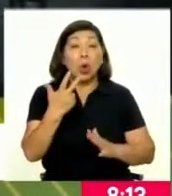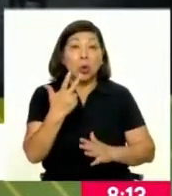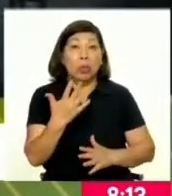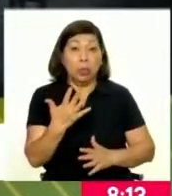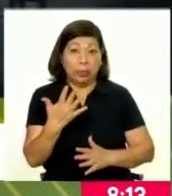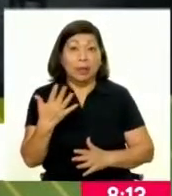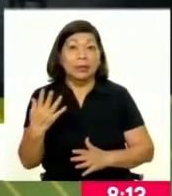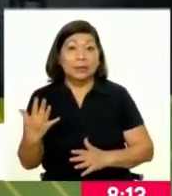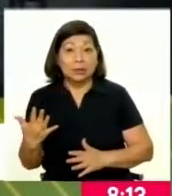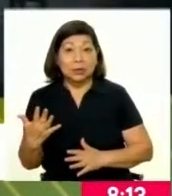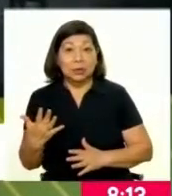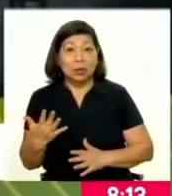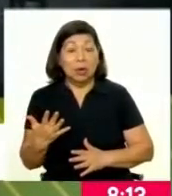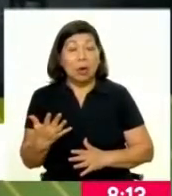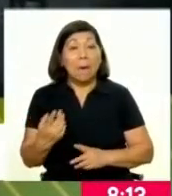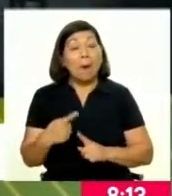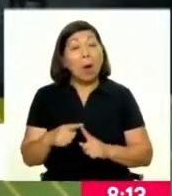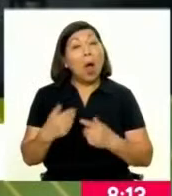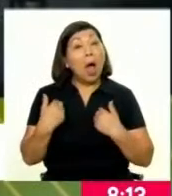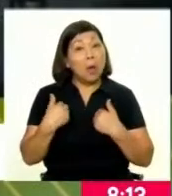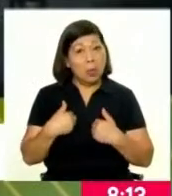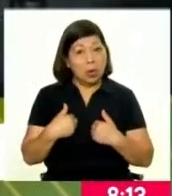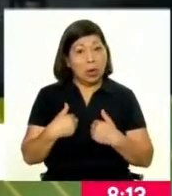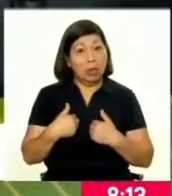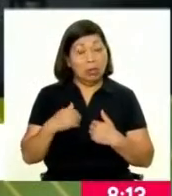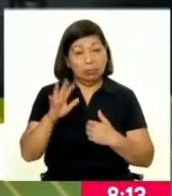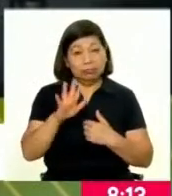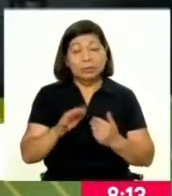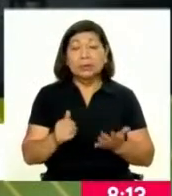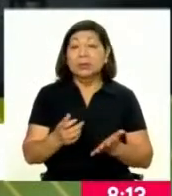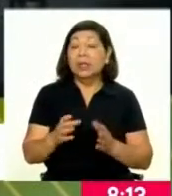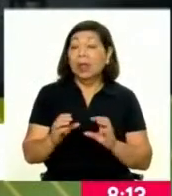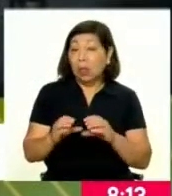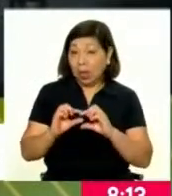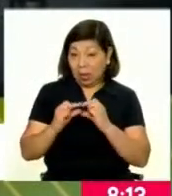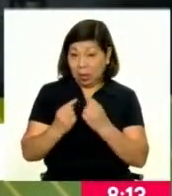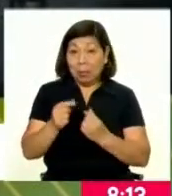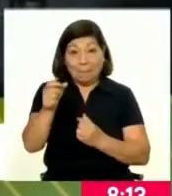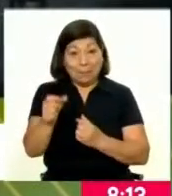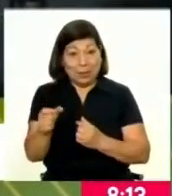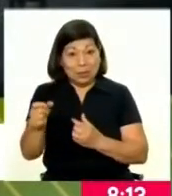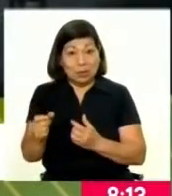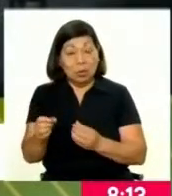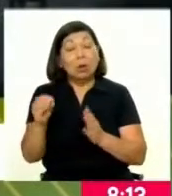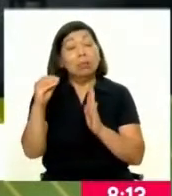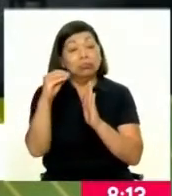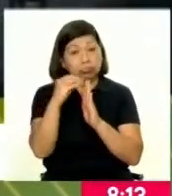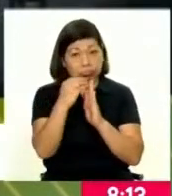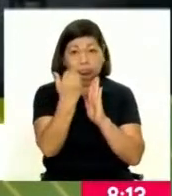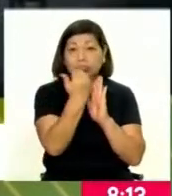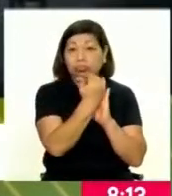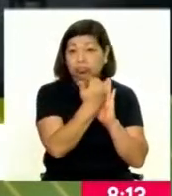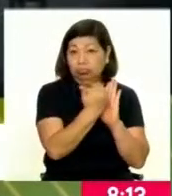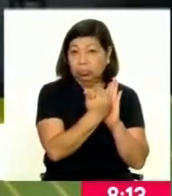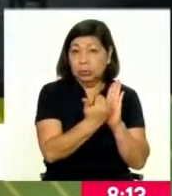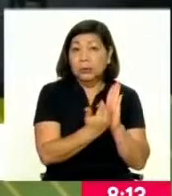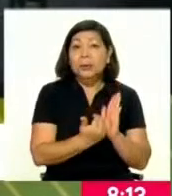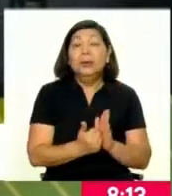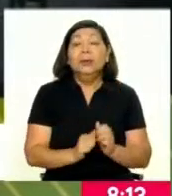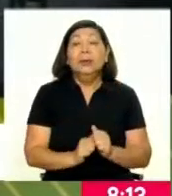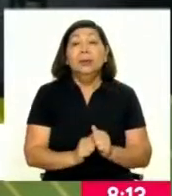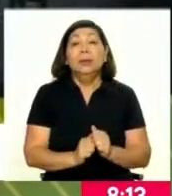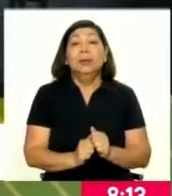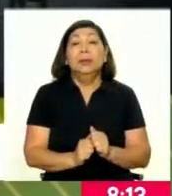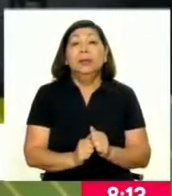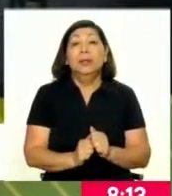1.855 defensores públicos a nivel nacional, ¿no? Este equipo cumple en este contexto de